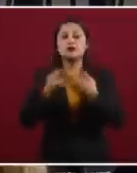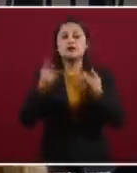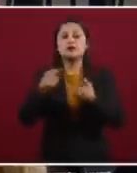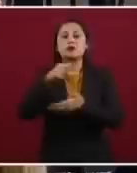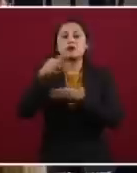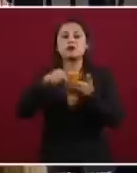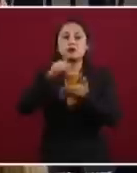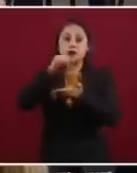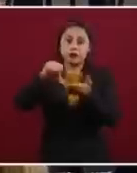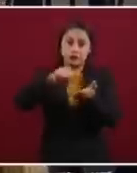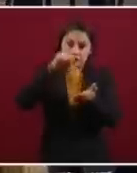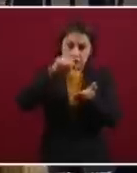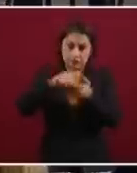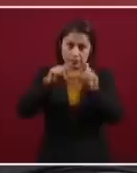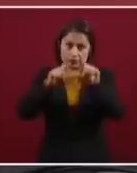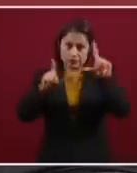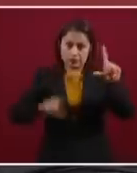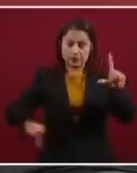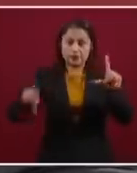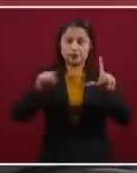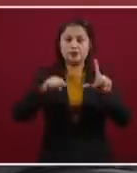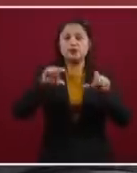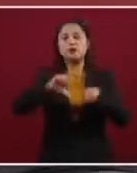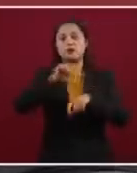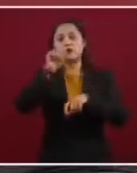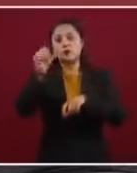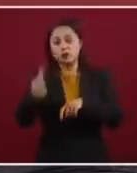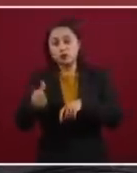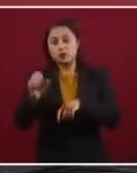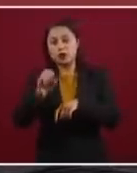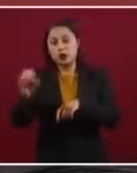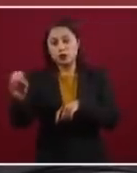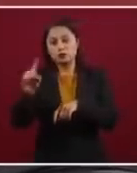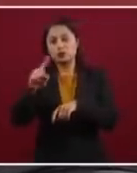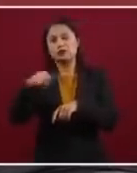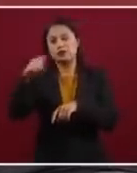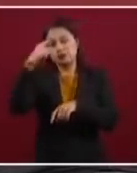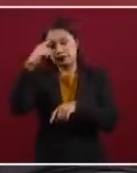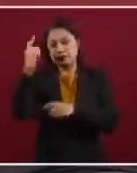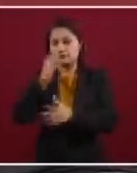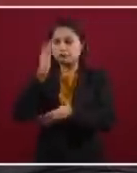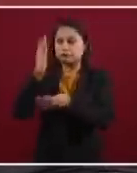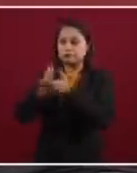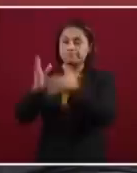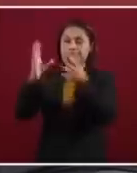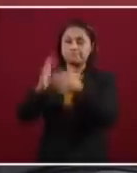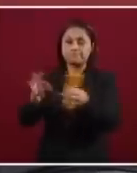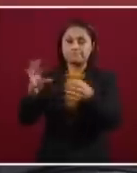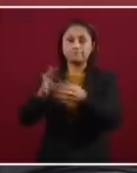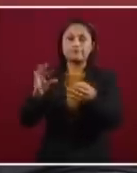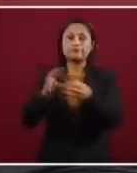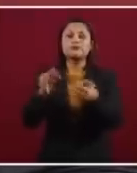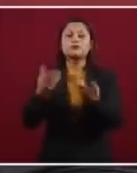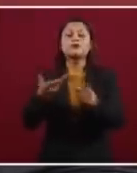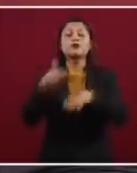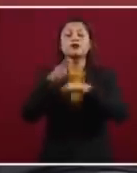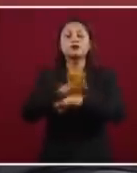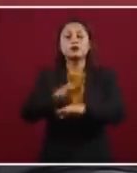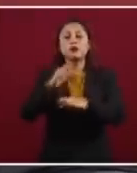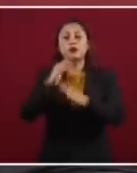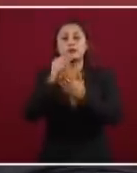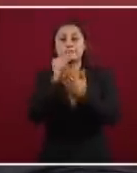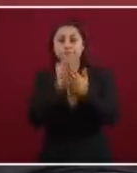otra reunión para la región de occidente del país de tal suerte que la enp a la estrategia nacional